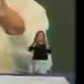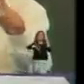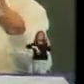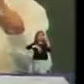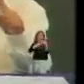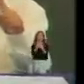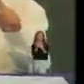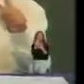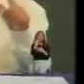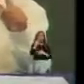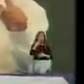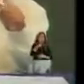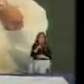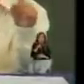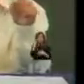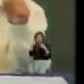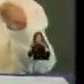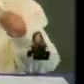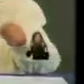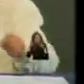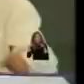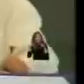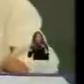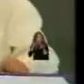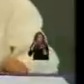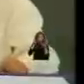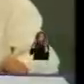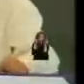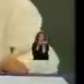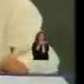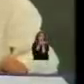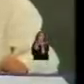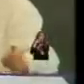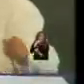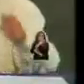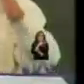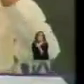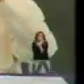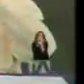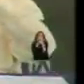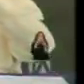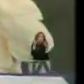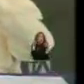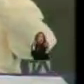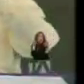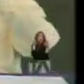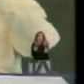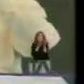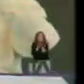ven ustedes en más de una ocasión en redes son una mentira tramada,